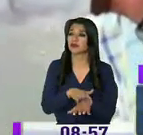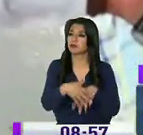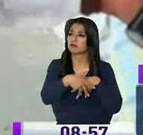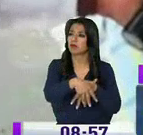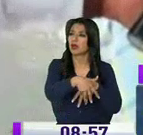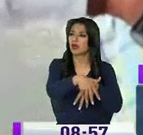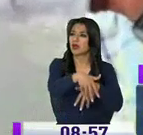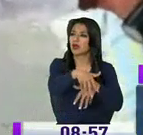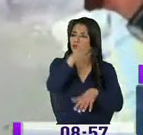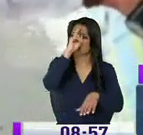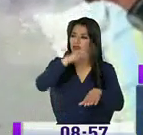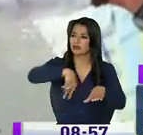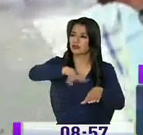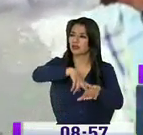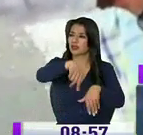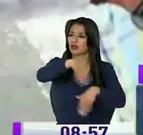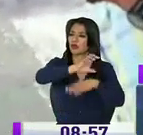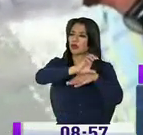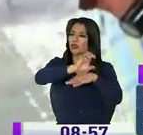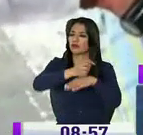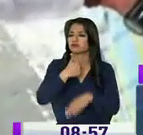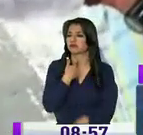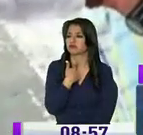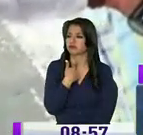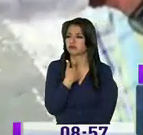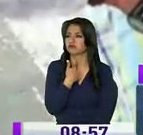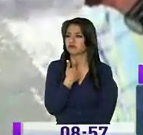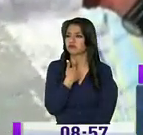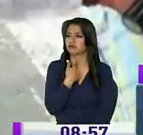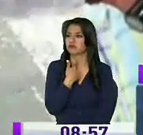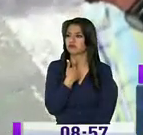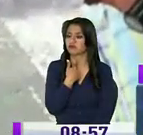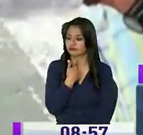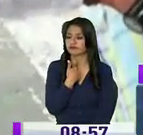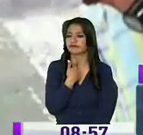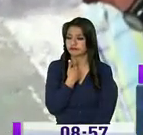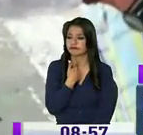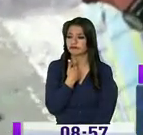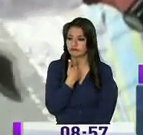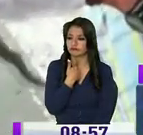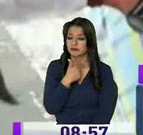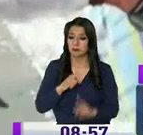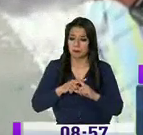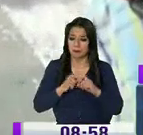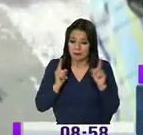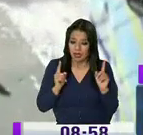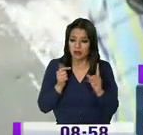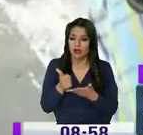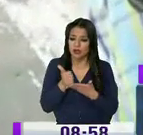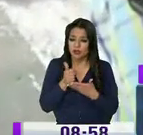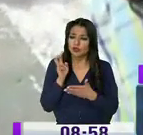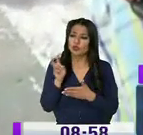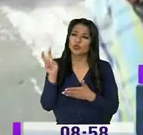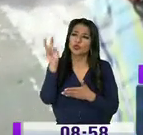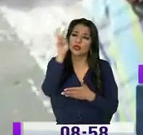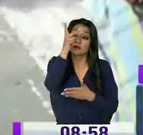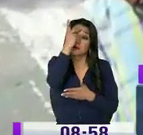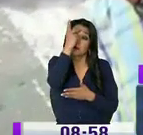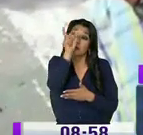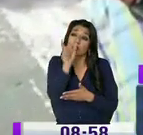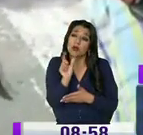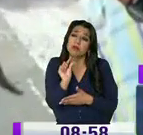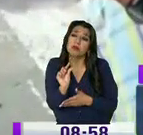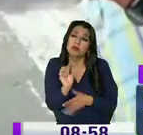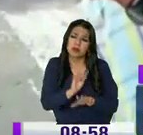que se está viviendo el país. Y lo que sí nos ha ayudado es un turismo peruano, pero así poquito,